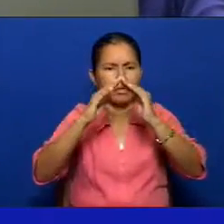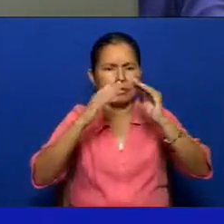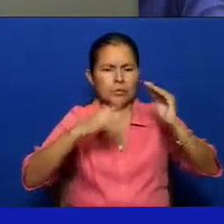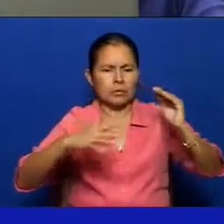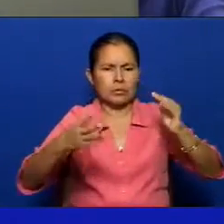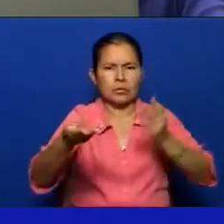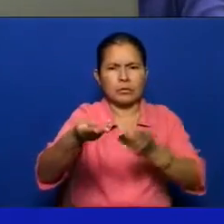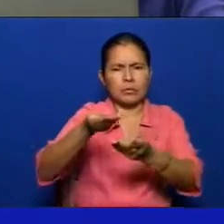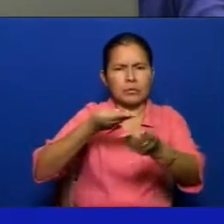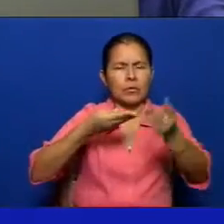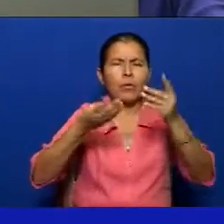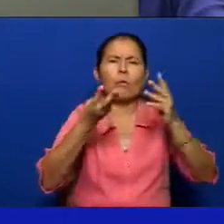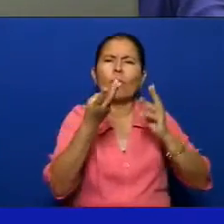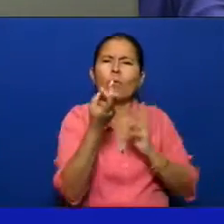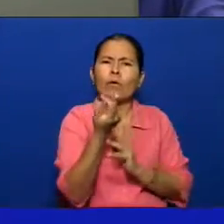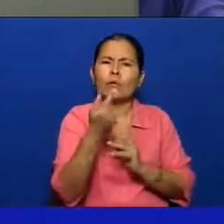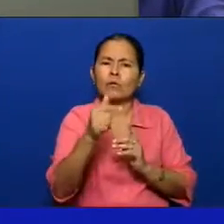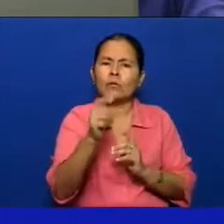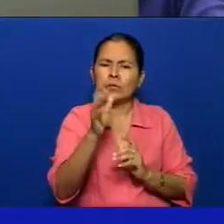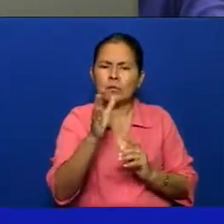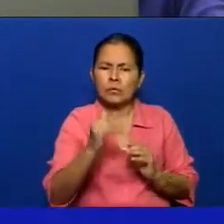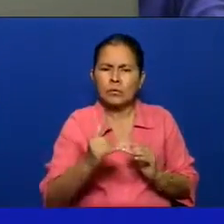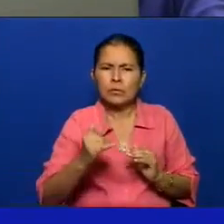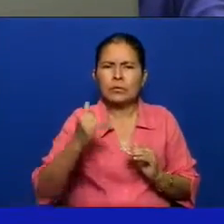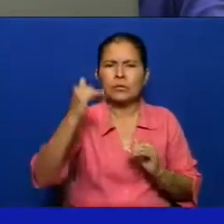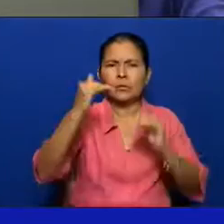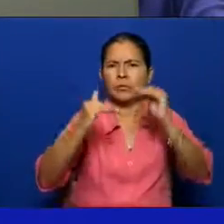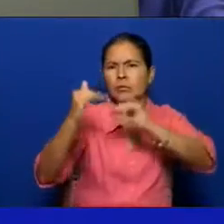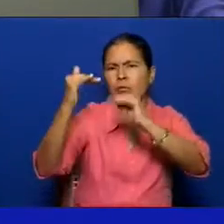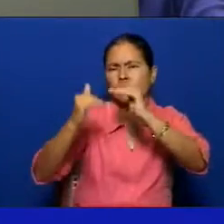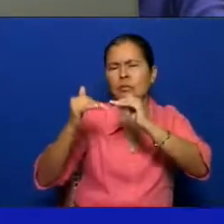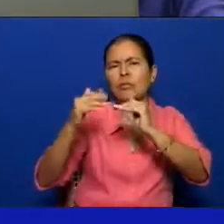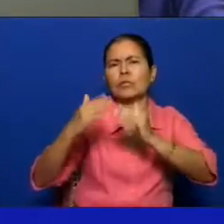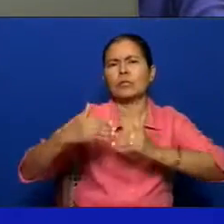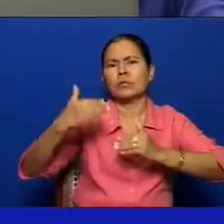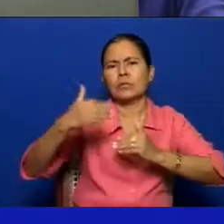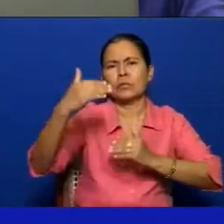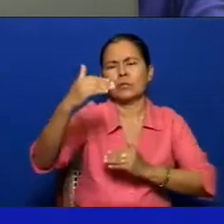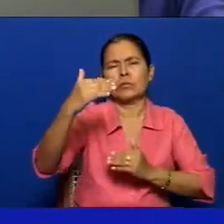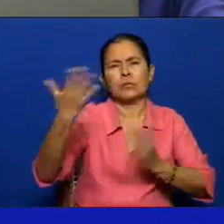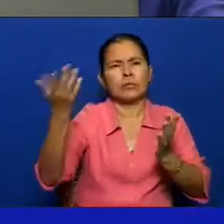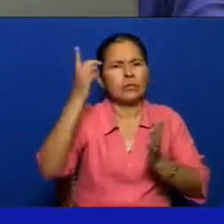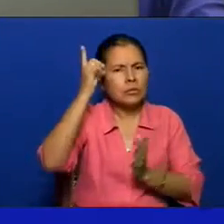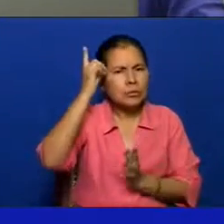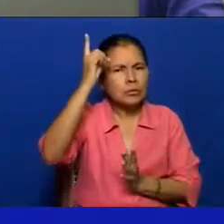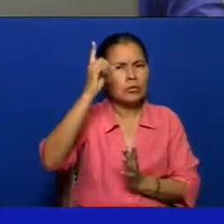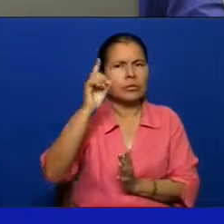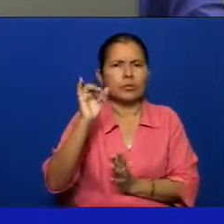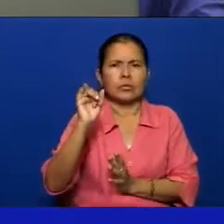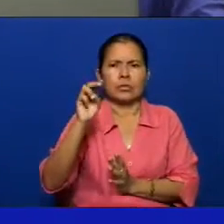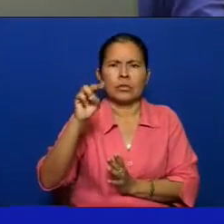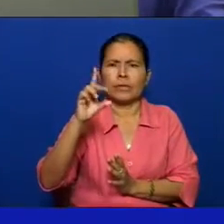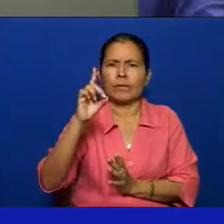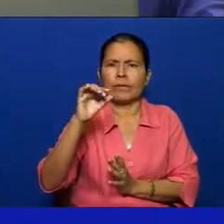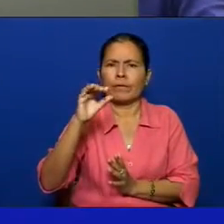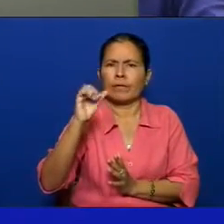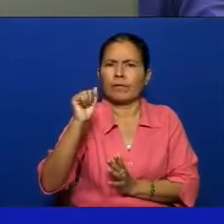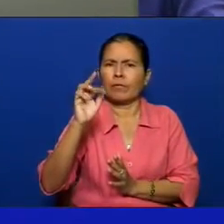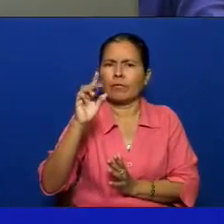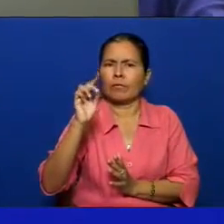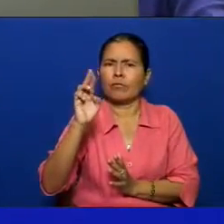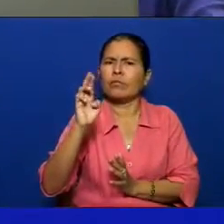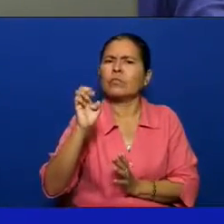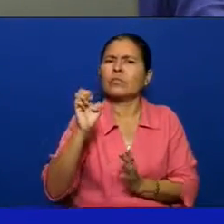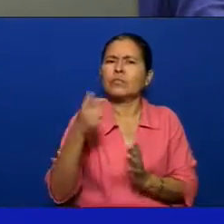social, medir el progreso de los indicadores. Creo que eso nos va a estimular, ¿verdad? Pero también nos